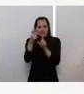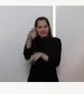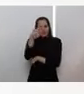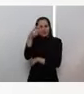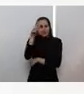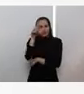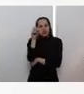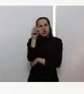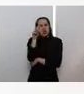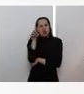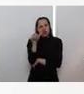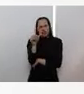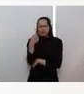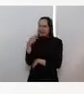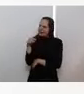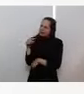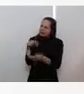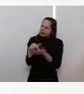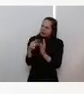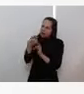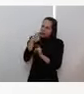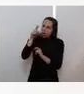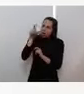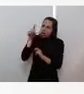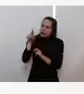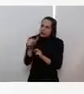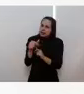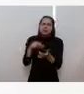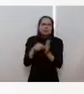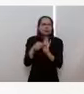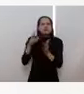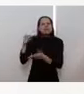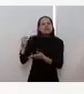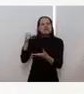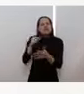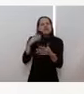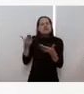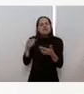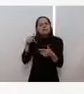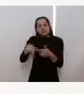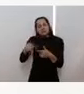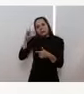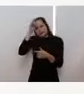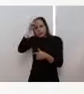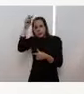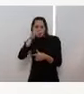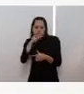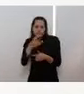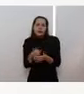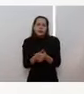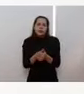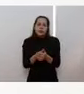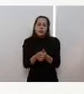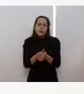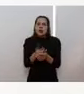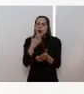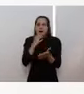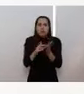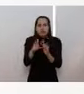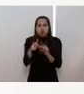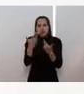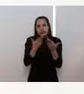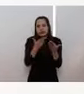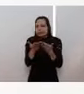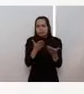la penalización que pueda hacer el aseguradora en este caso la dirección general de sanidad militar cuando los servicios no se prestan